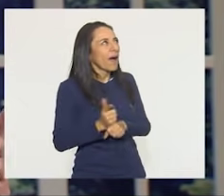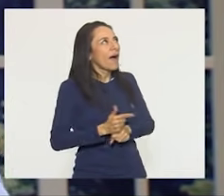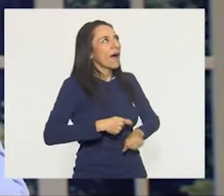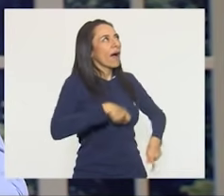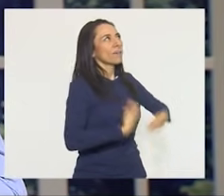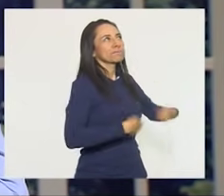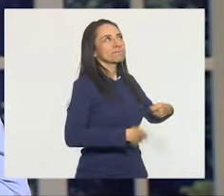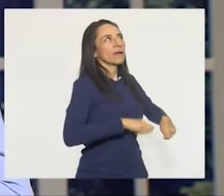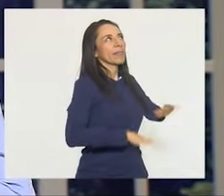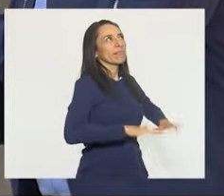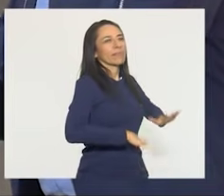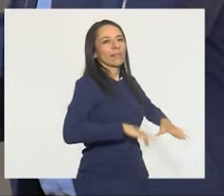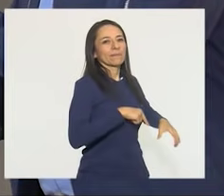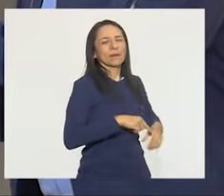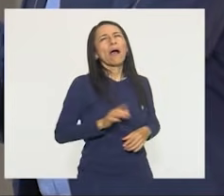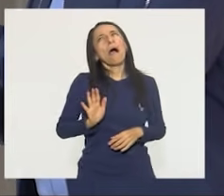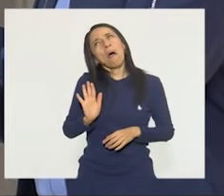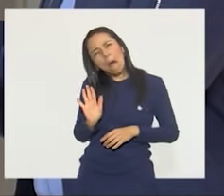Parecido.